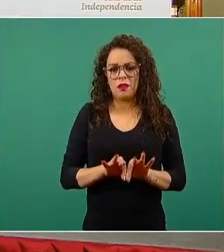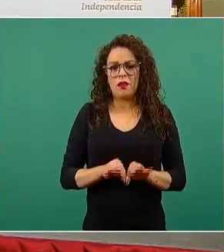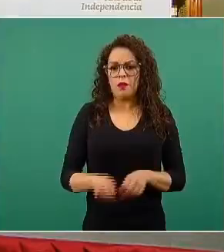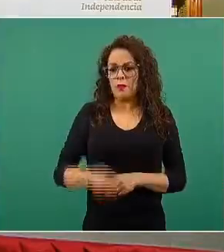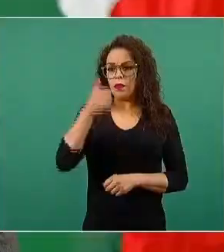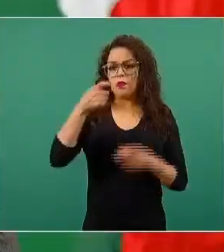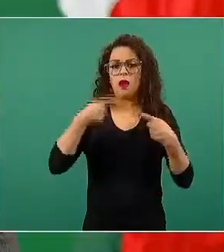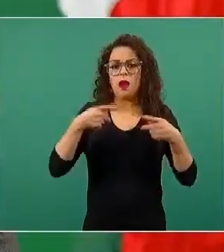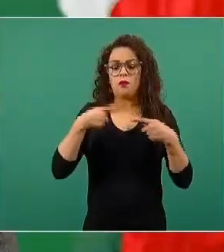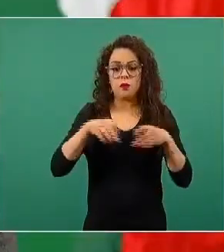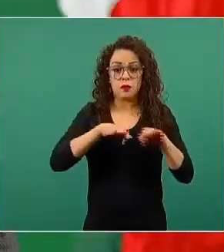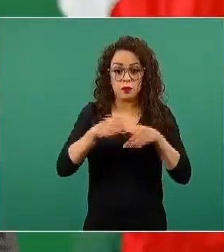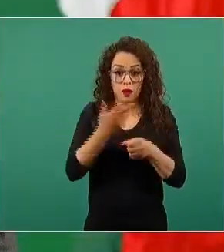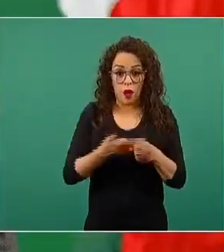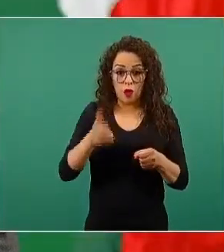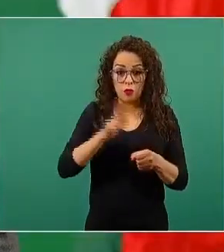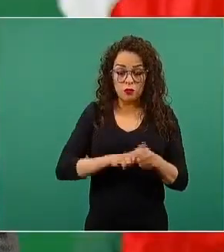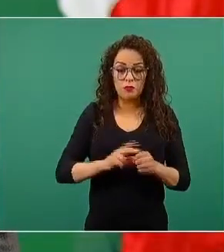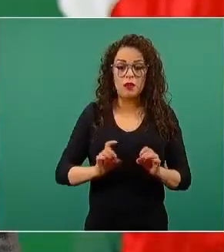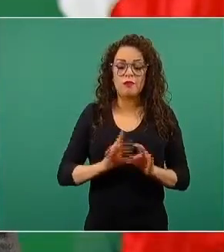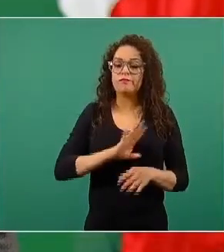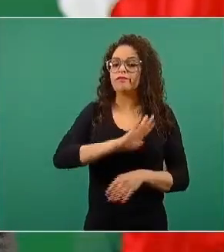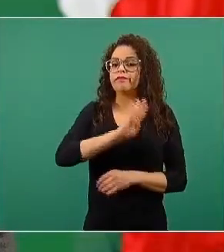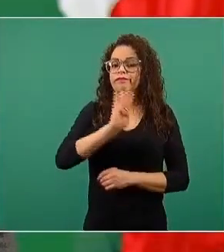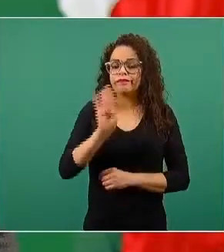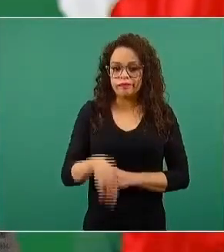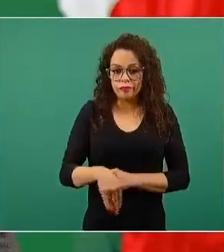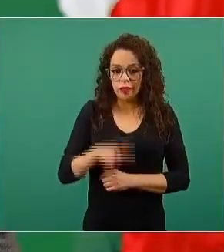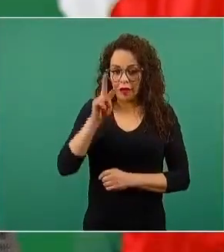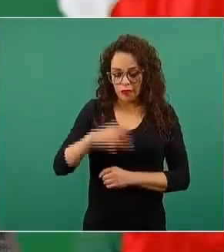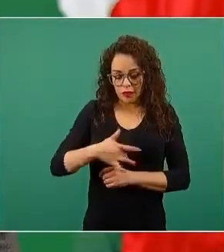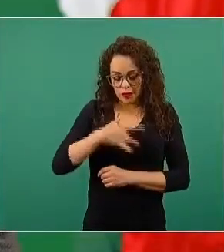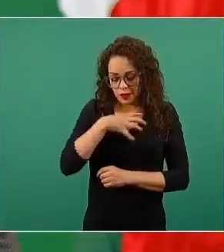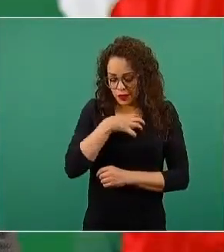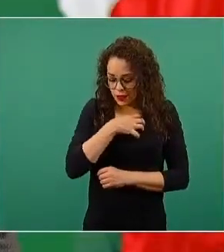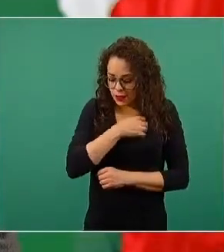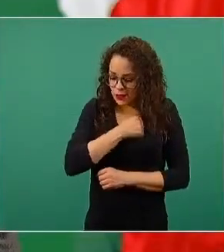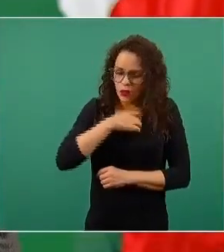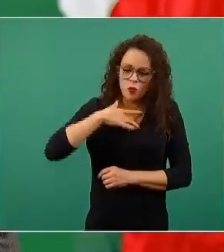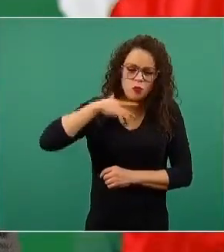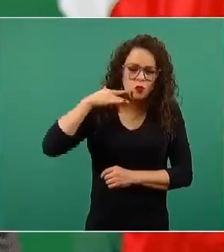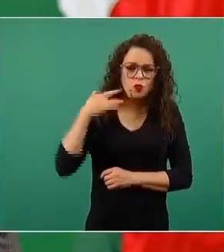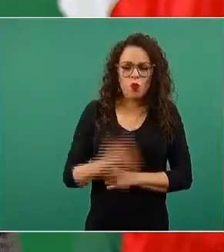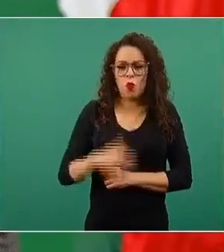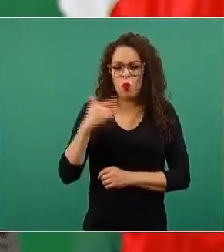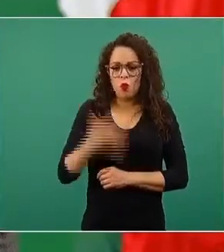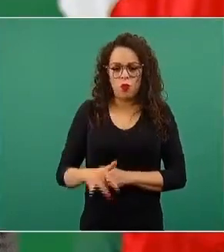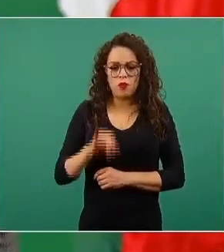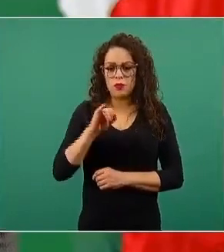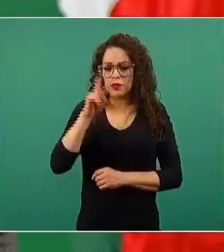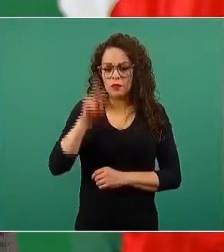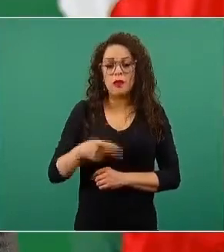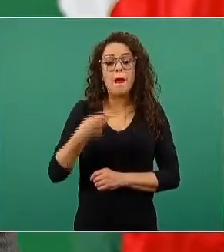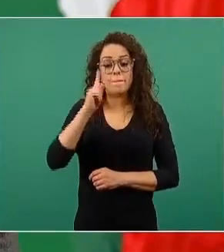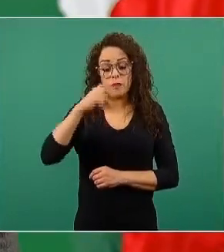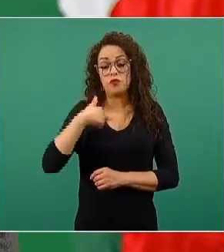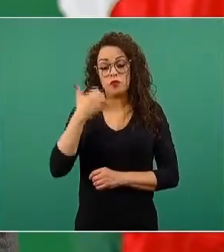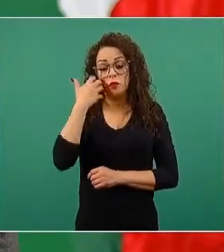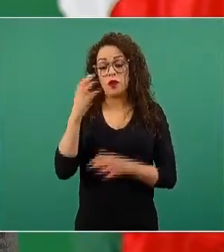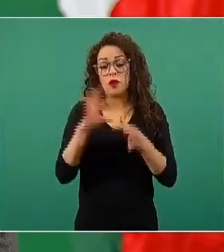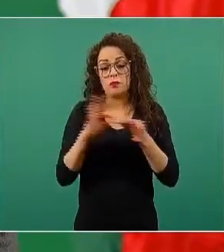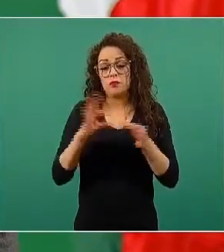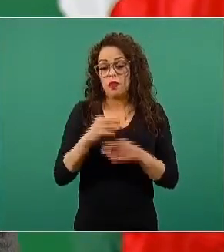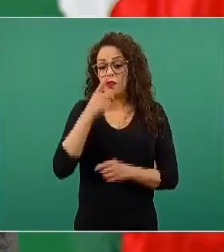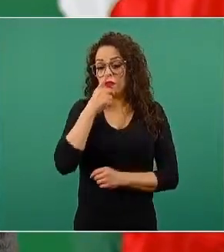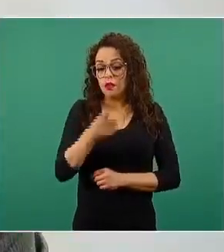salud nos duele mucho, de tal manera que son muchas circunstancias, pero sin duda yo quiero destacar